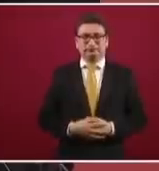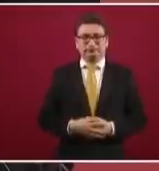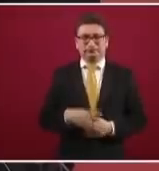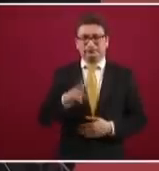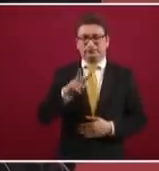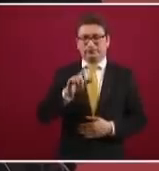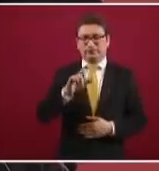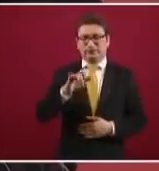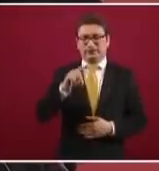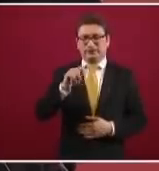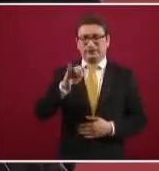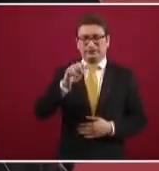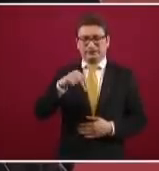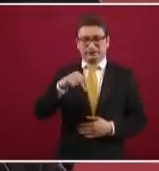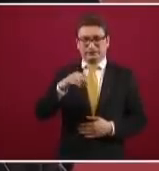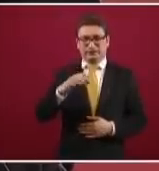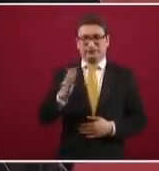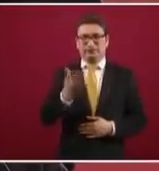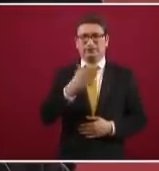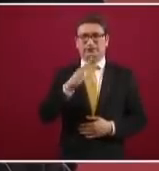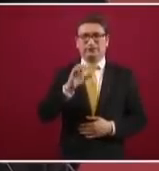Valentín Campa,